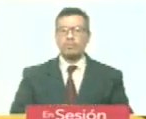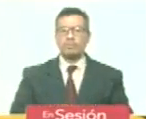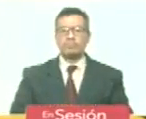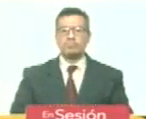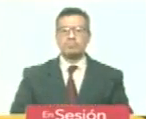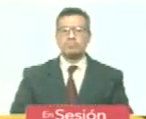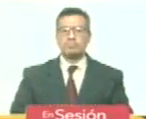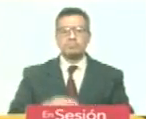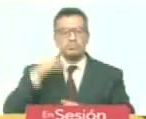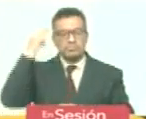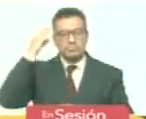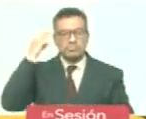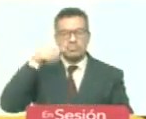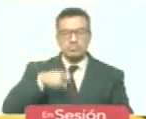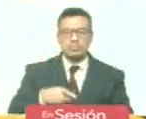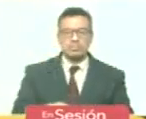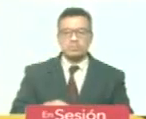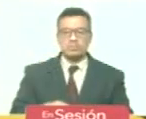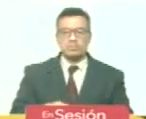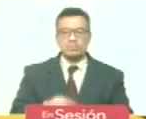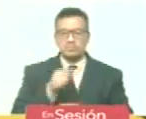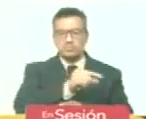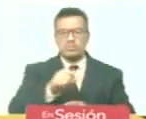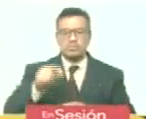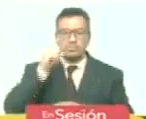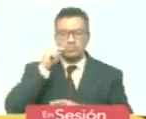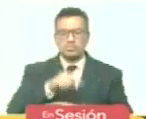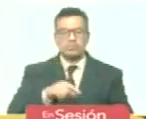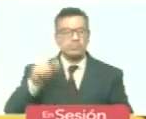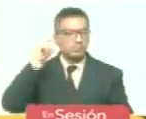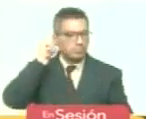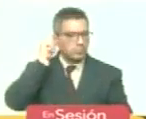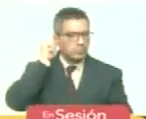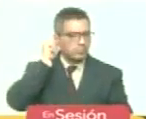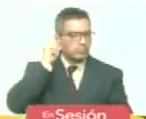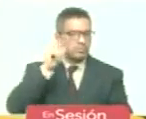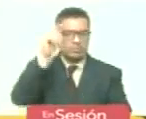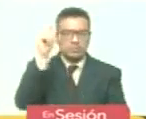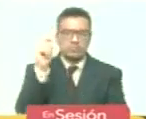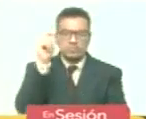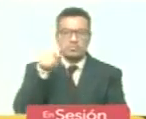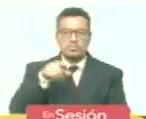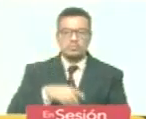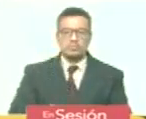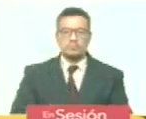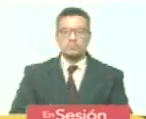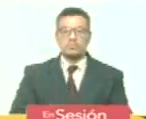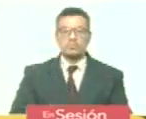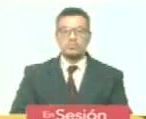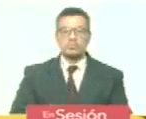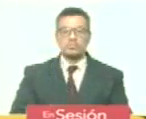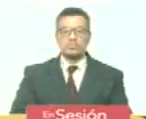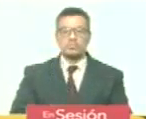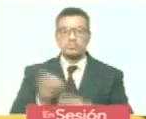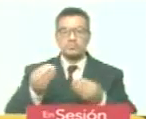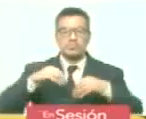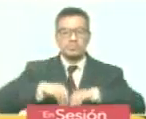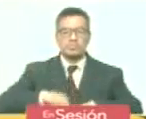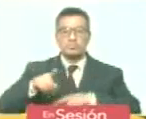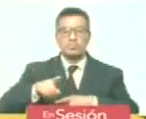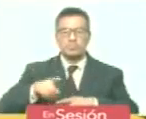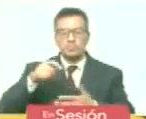En consideración, las honorables diputadas y los honorables diputados que estén de acuerdo con